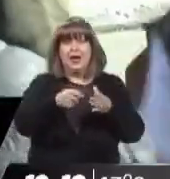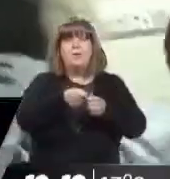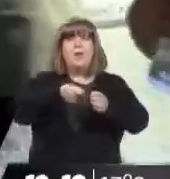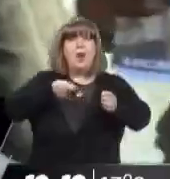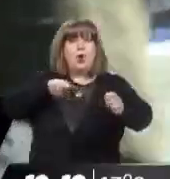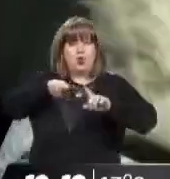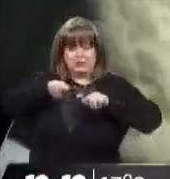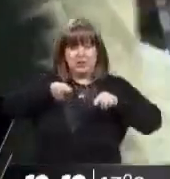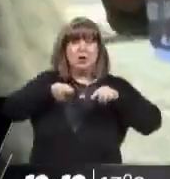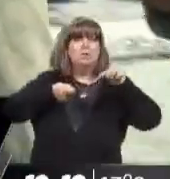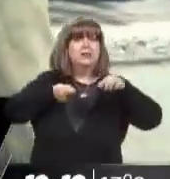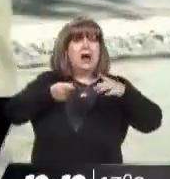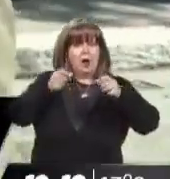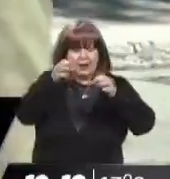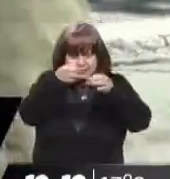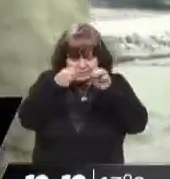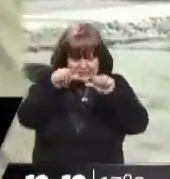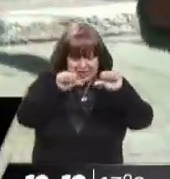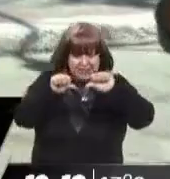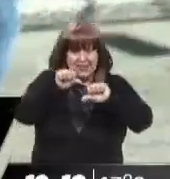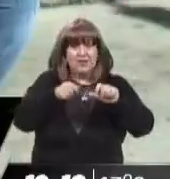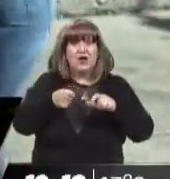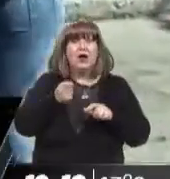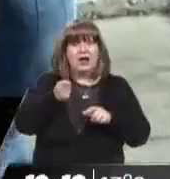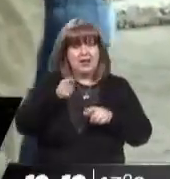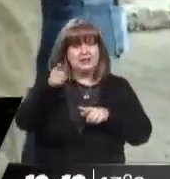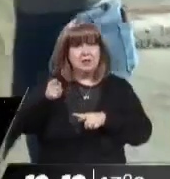para saber si corresponde o no con el ADN de